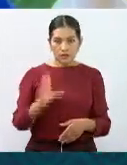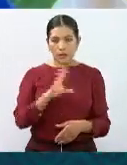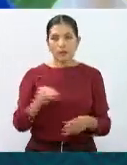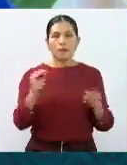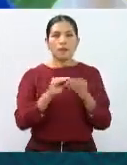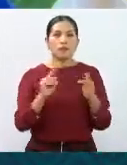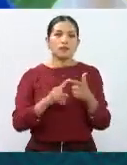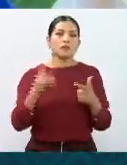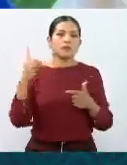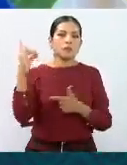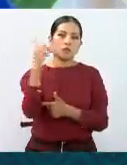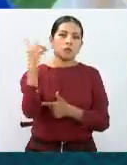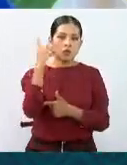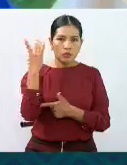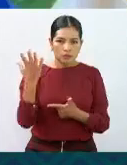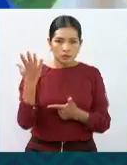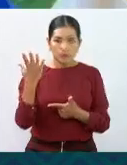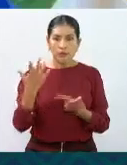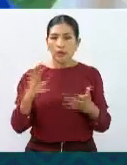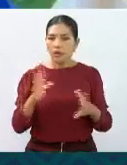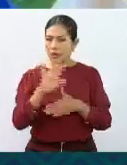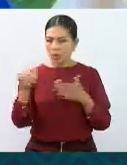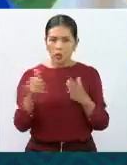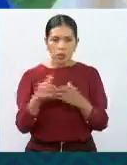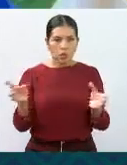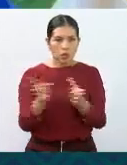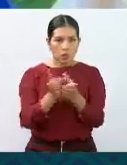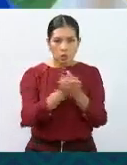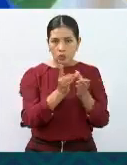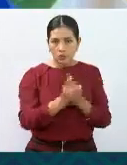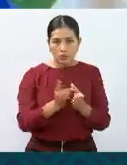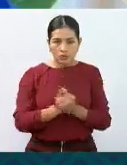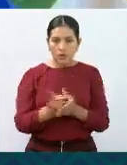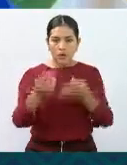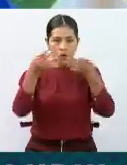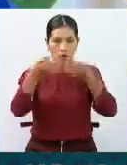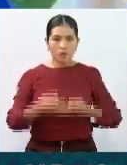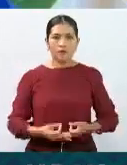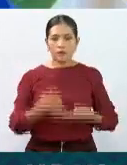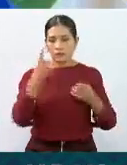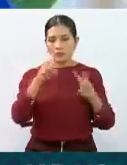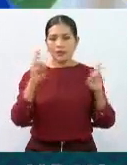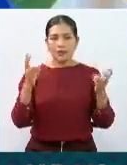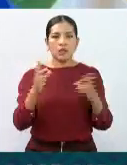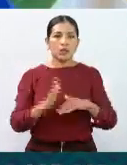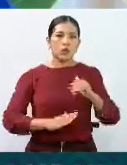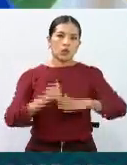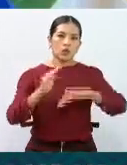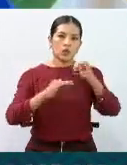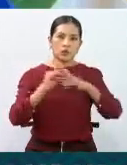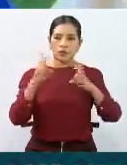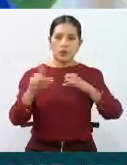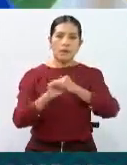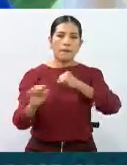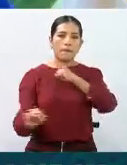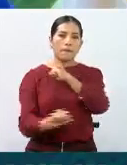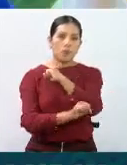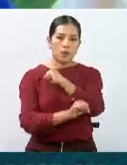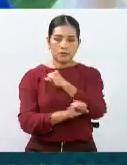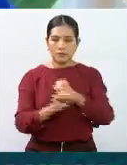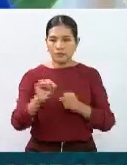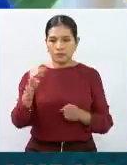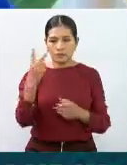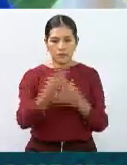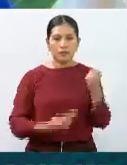de Bolivia los documentos oficiales para la construcción del puente binacional que va a